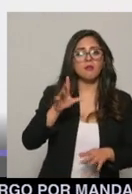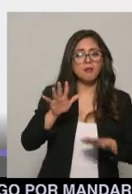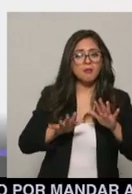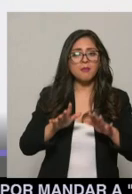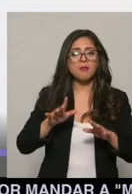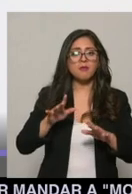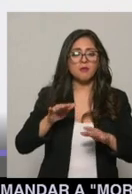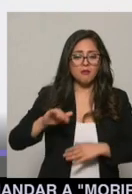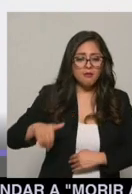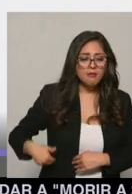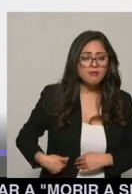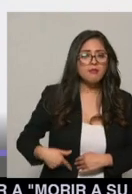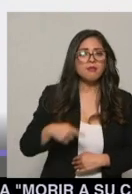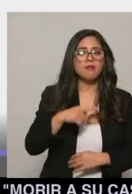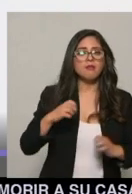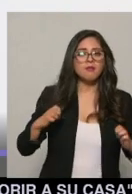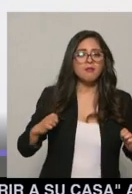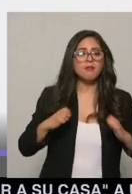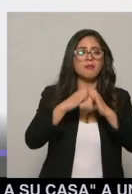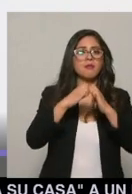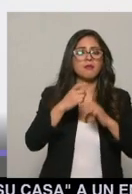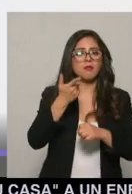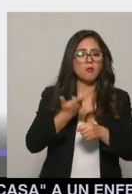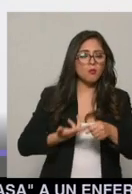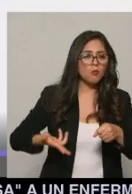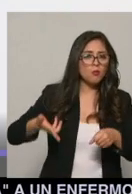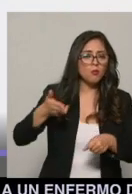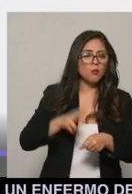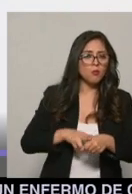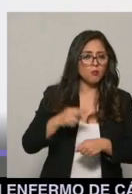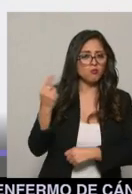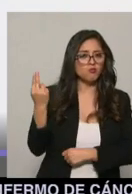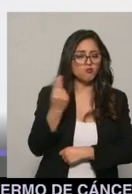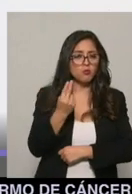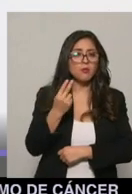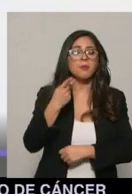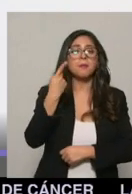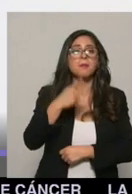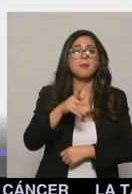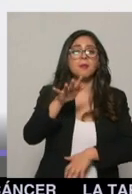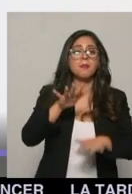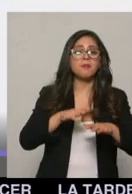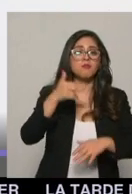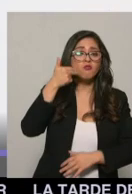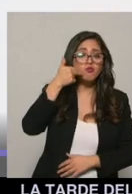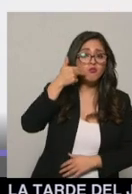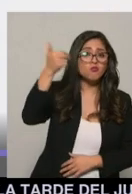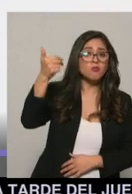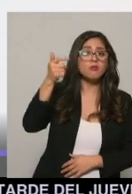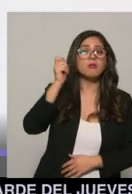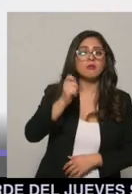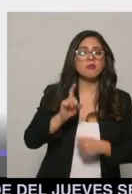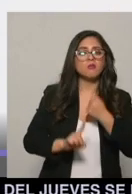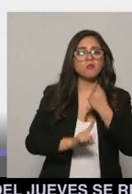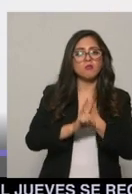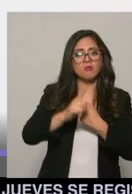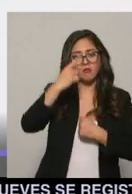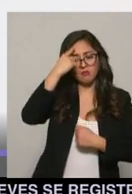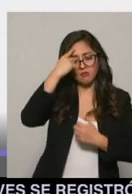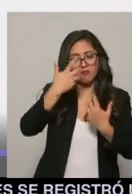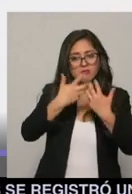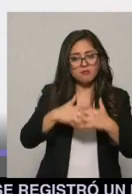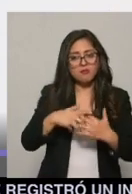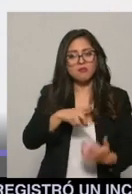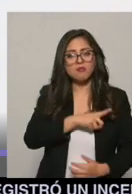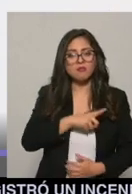hospital de urgencias para atenderse, y evidentemente un intento suicida siempre es una urgencia psiquiátrica. Hay que evaluarlo desde el punto de